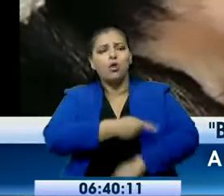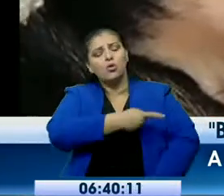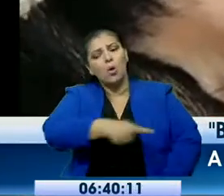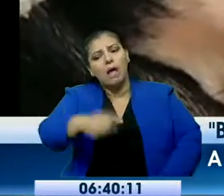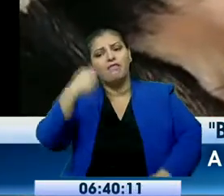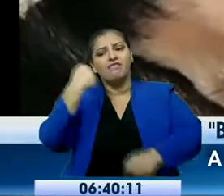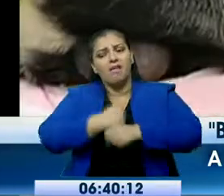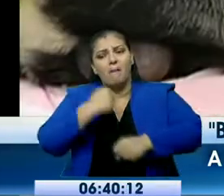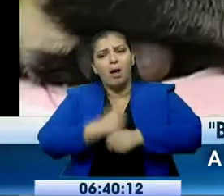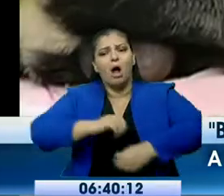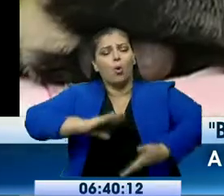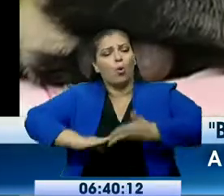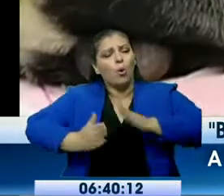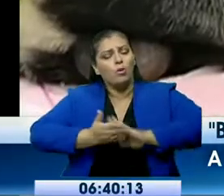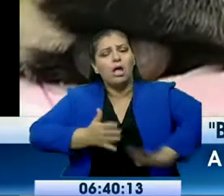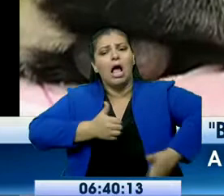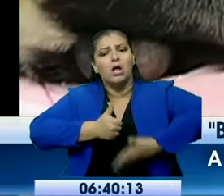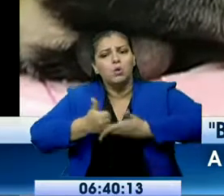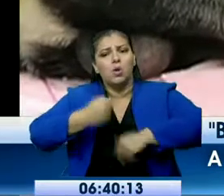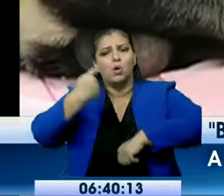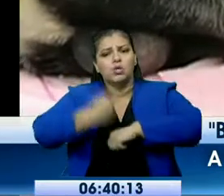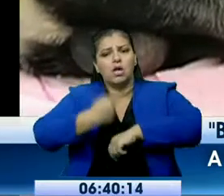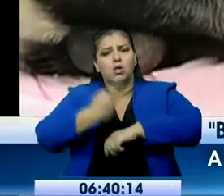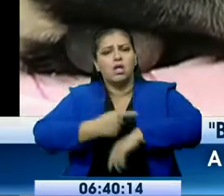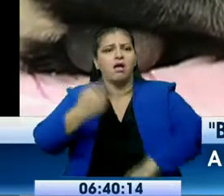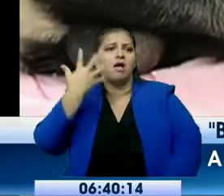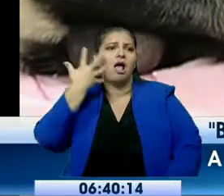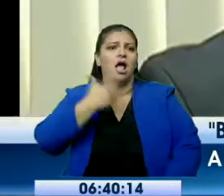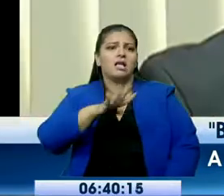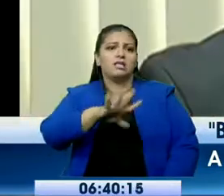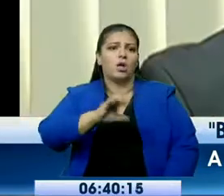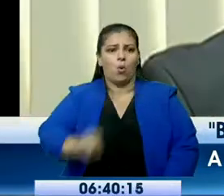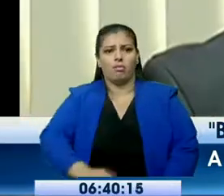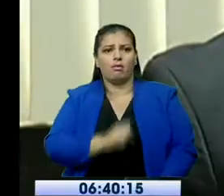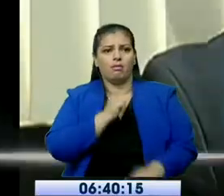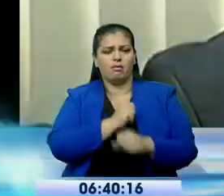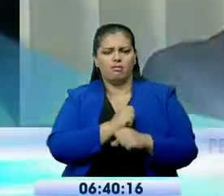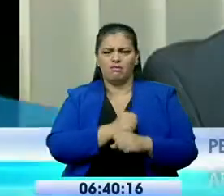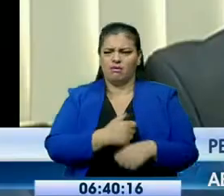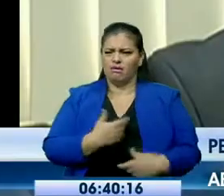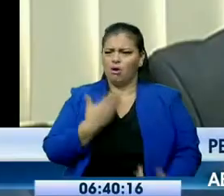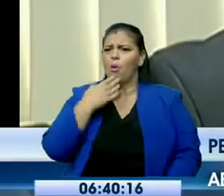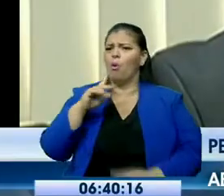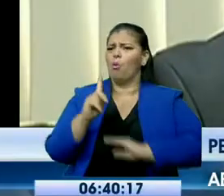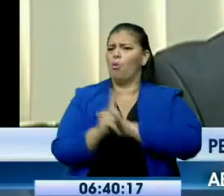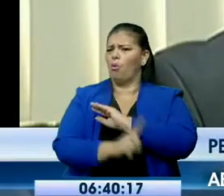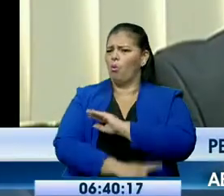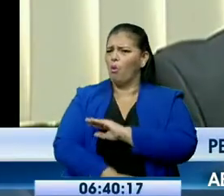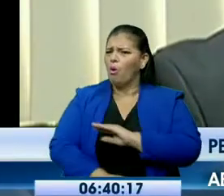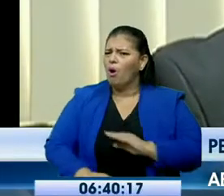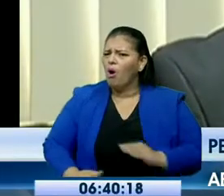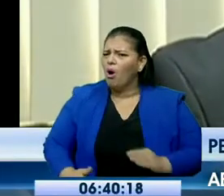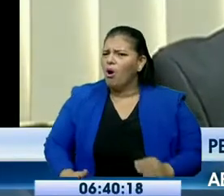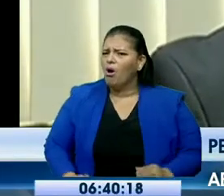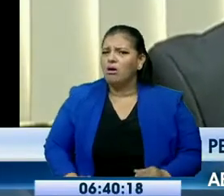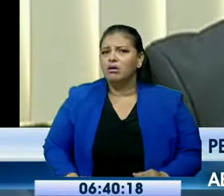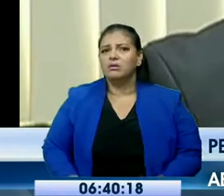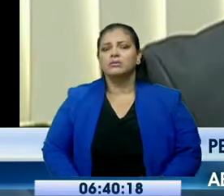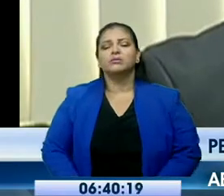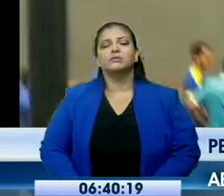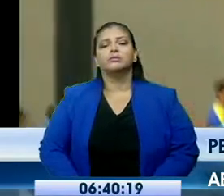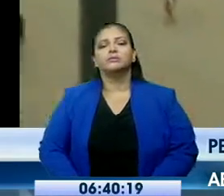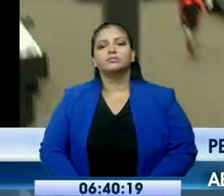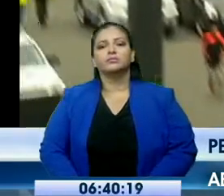4 años a quedar en un grave estado de salud. Nosotros vamos a pedir, es un peritaje a los videos, porque el estadio es el más